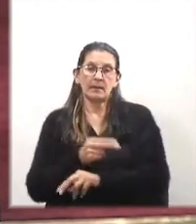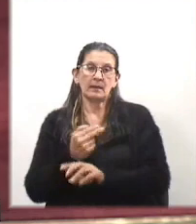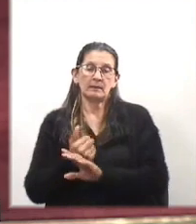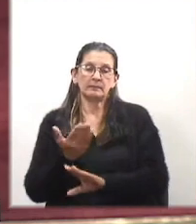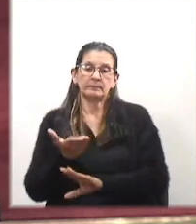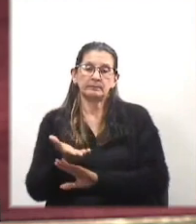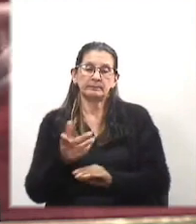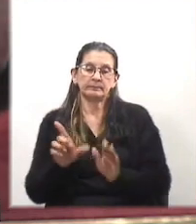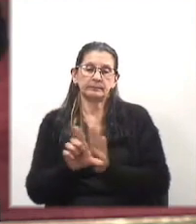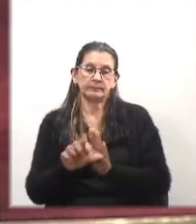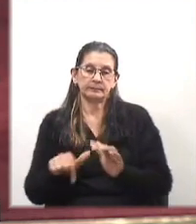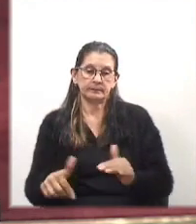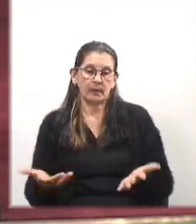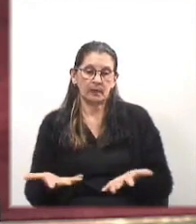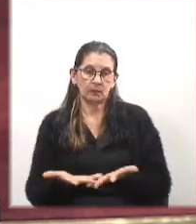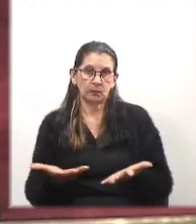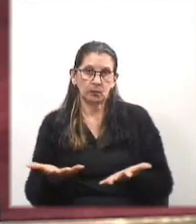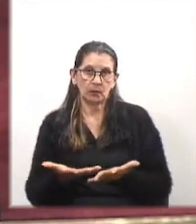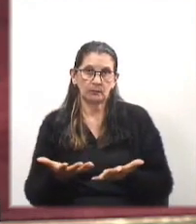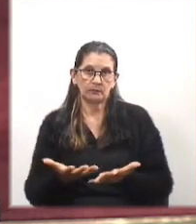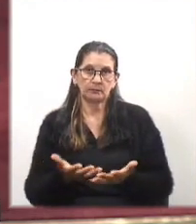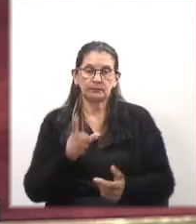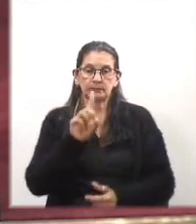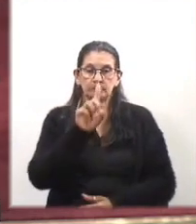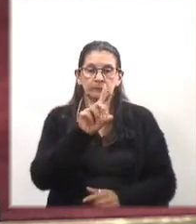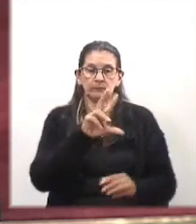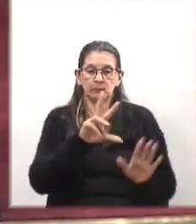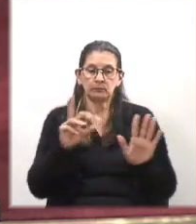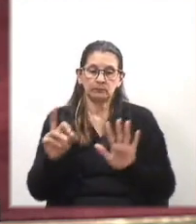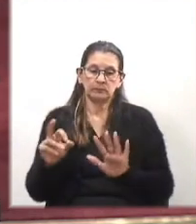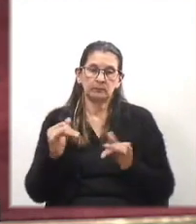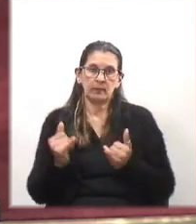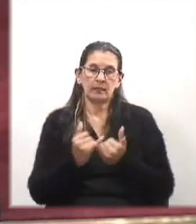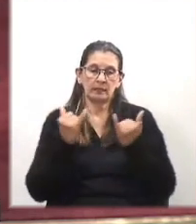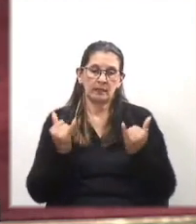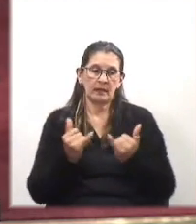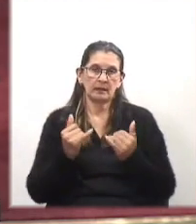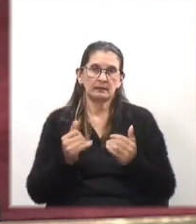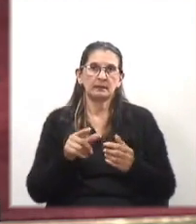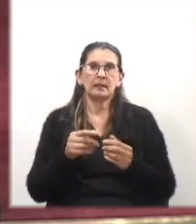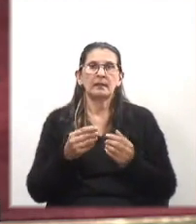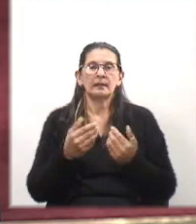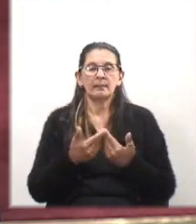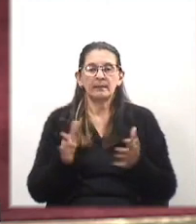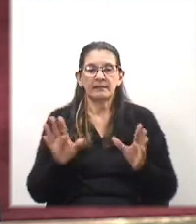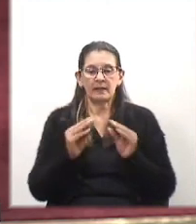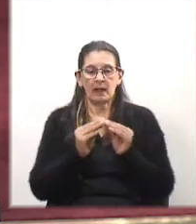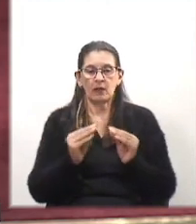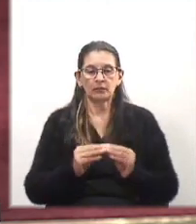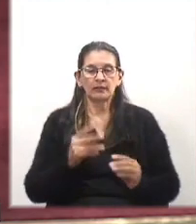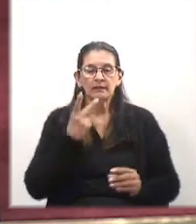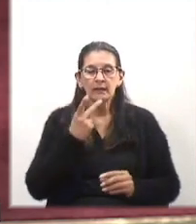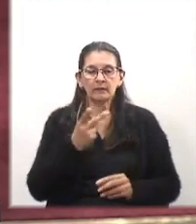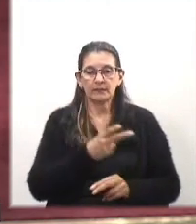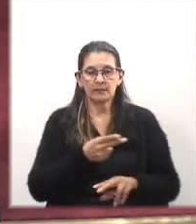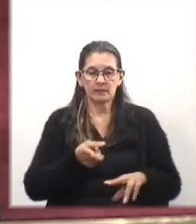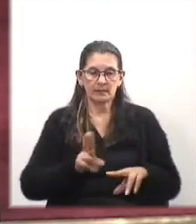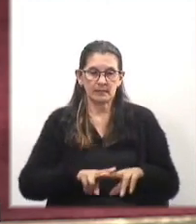que establece la ley actual de 180 días contados a partir de la fecha del